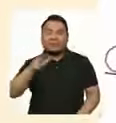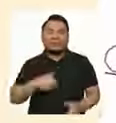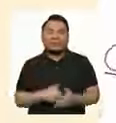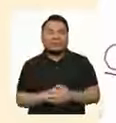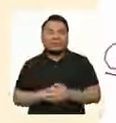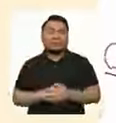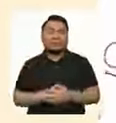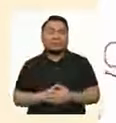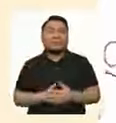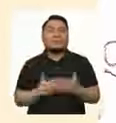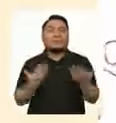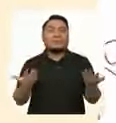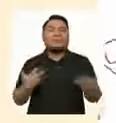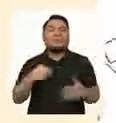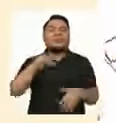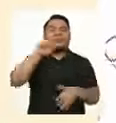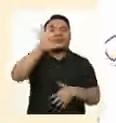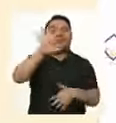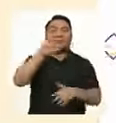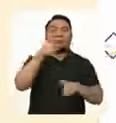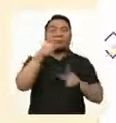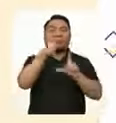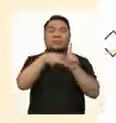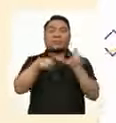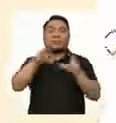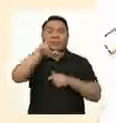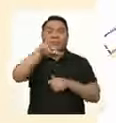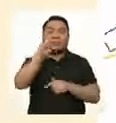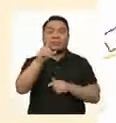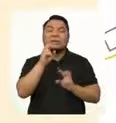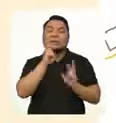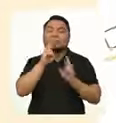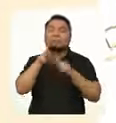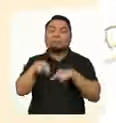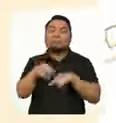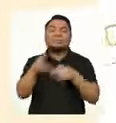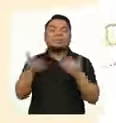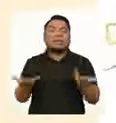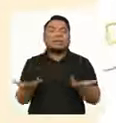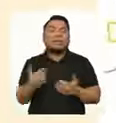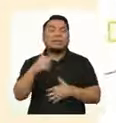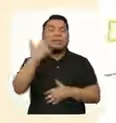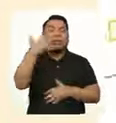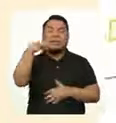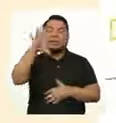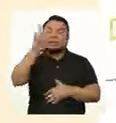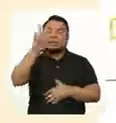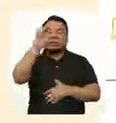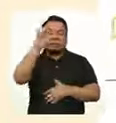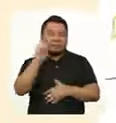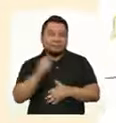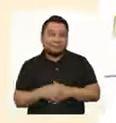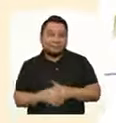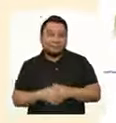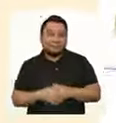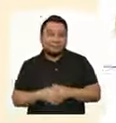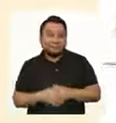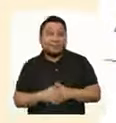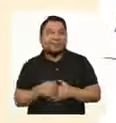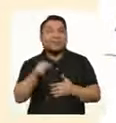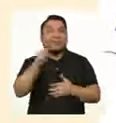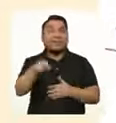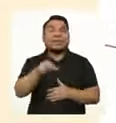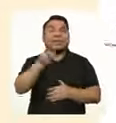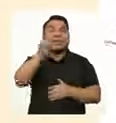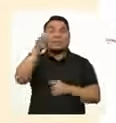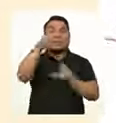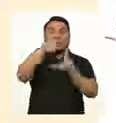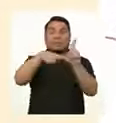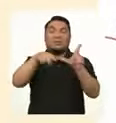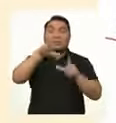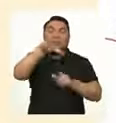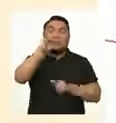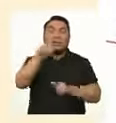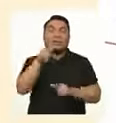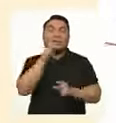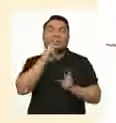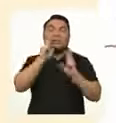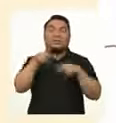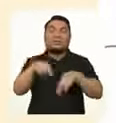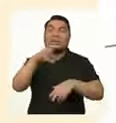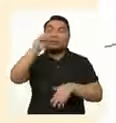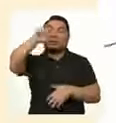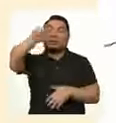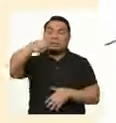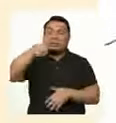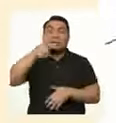centésimas. 5 entre 30, teniendo como resultado 17 centésimas. 2 entre 30, teniendo